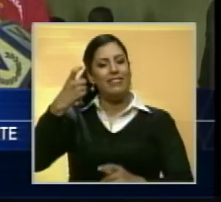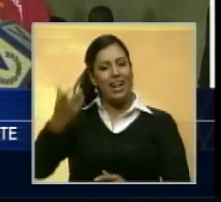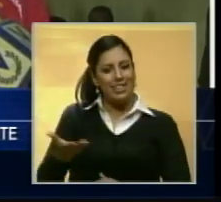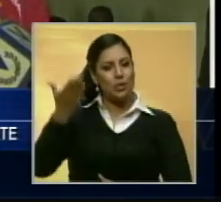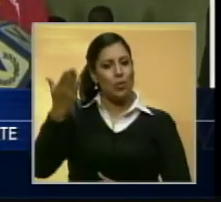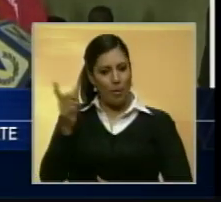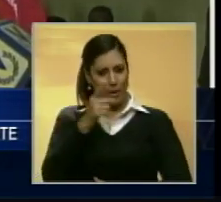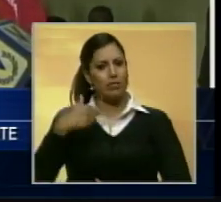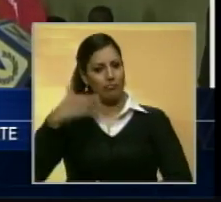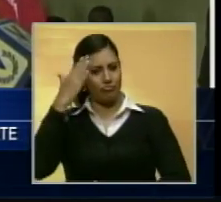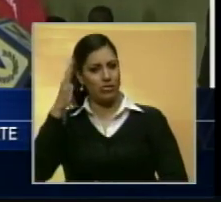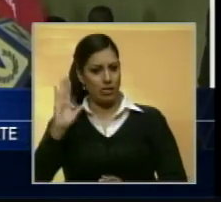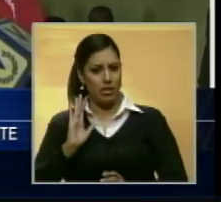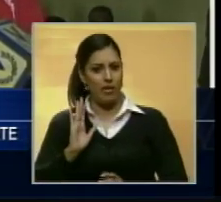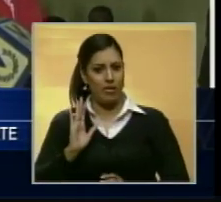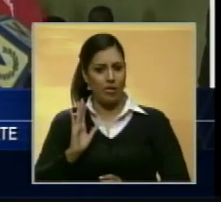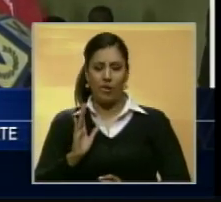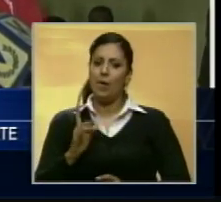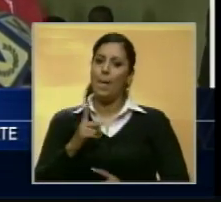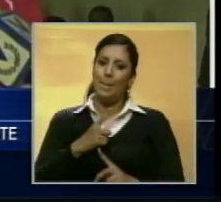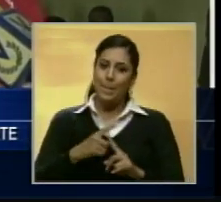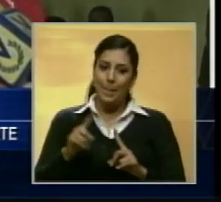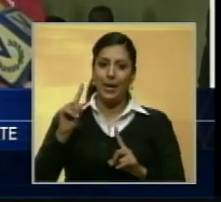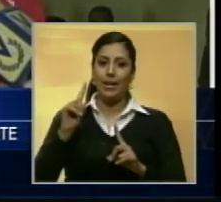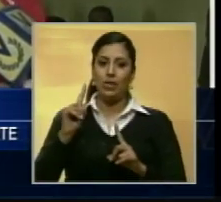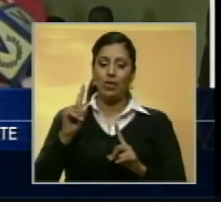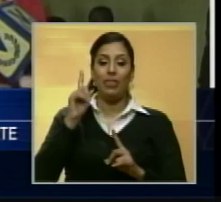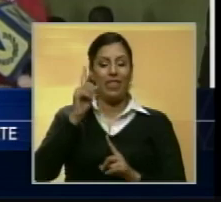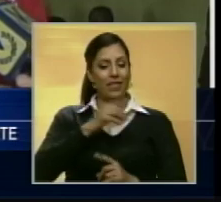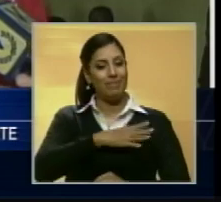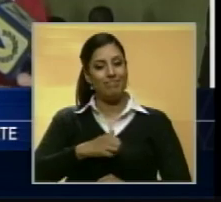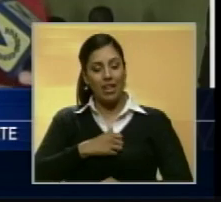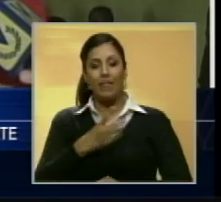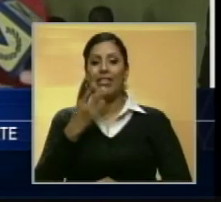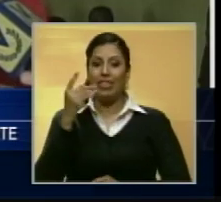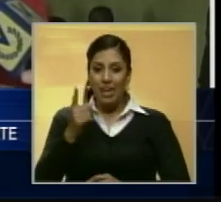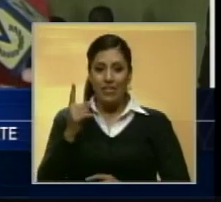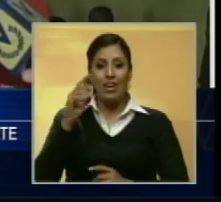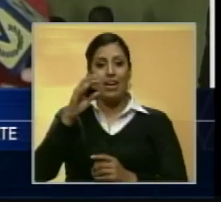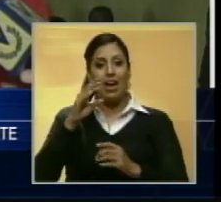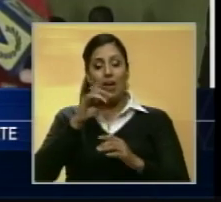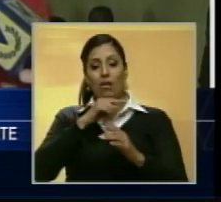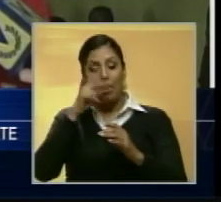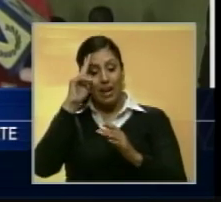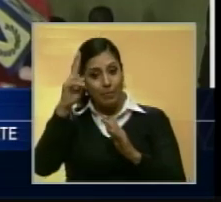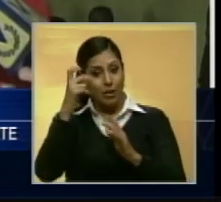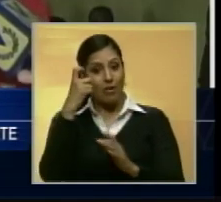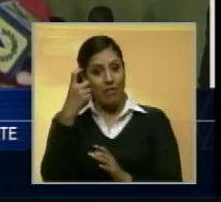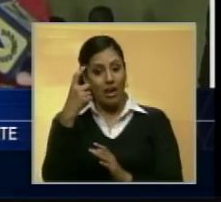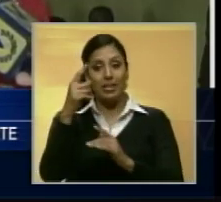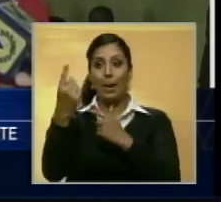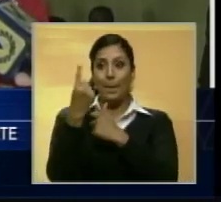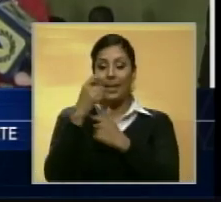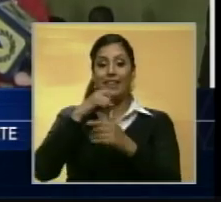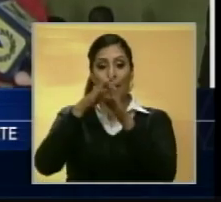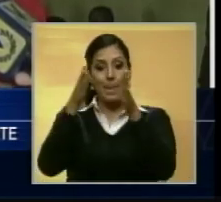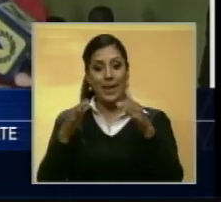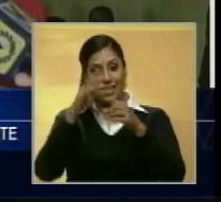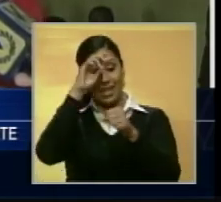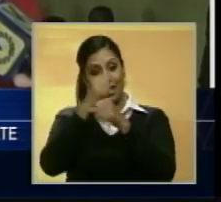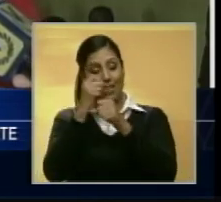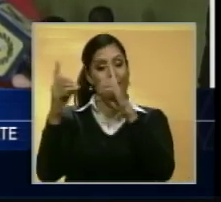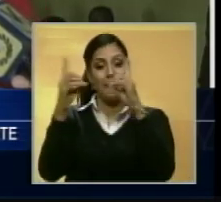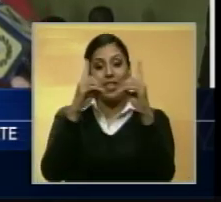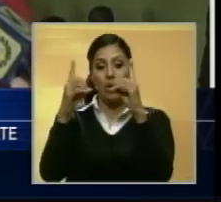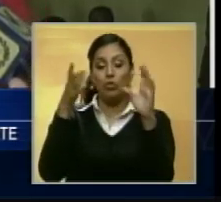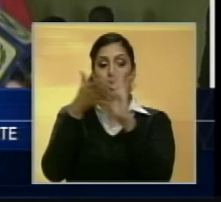aumento de pasajes, eso es inevitable, pero lamentablemente tenemos que de verdad regirnos por lo que digan las mesas de trabajo, las discusiones